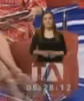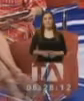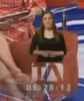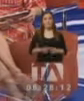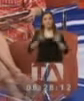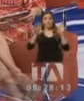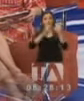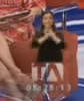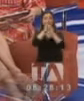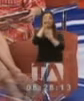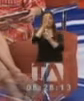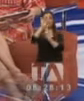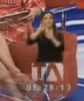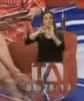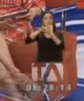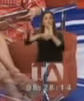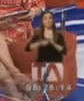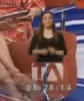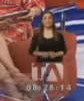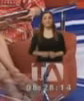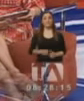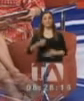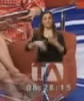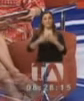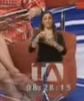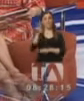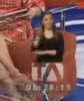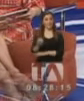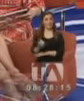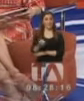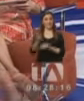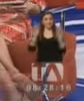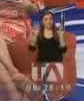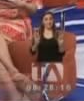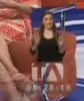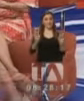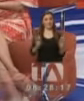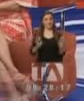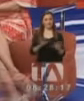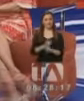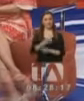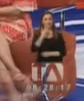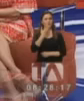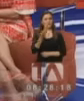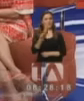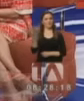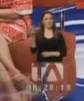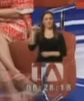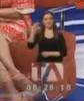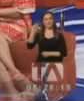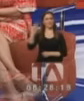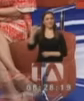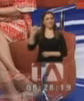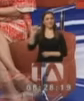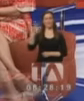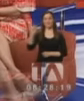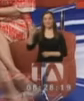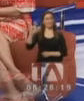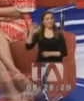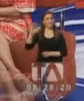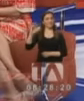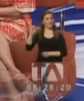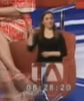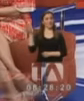Ocho de la mañana con 28 minutos. Como cada martes les presentamos nuestro segmento Cómo Hacerlo con Ana María Cañizares, quien en esta